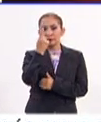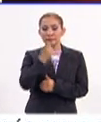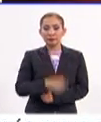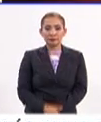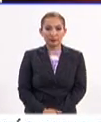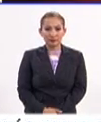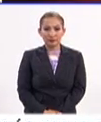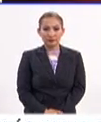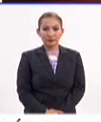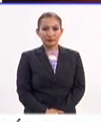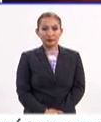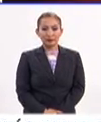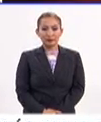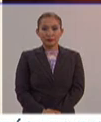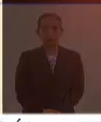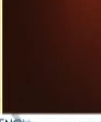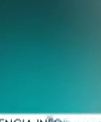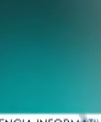1971.